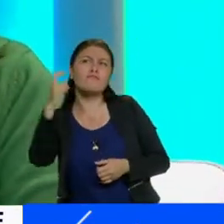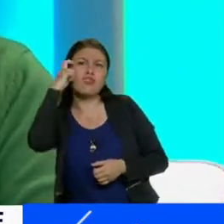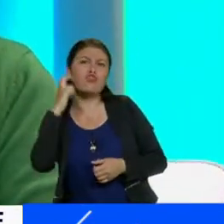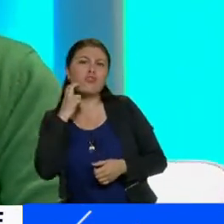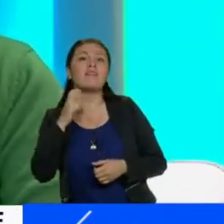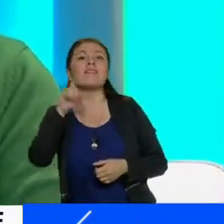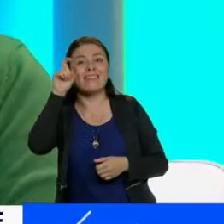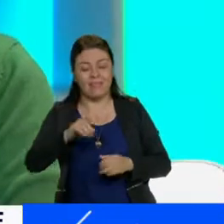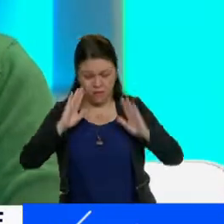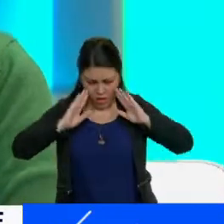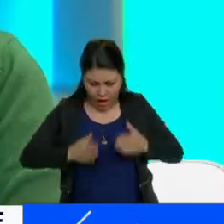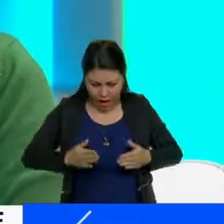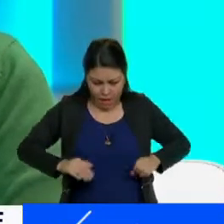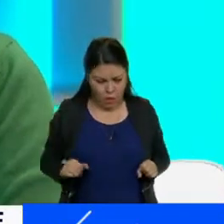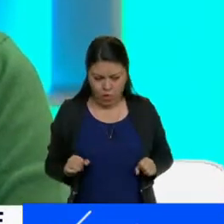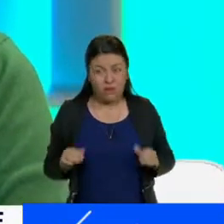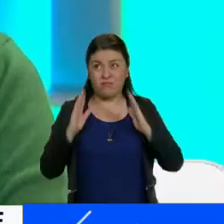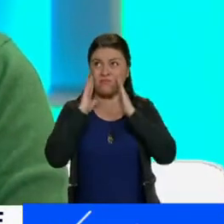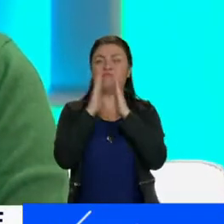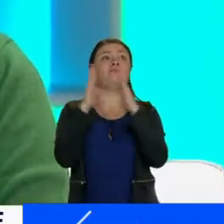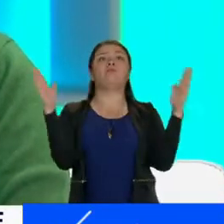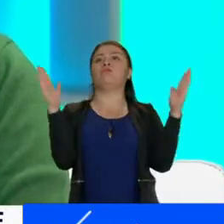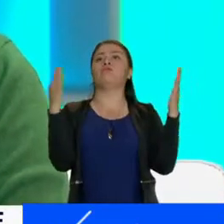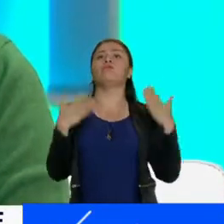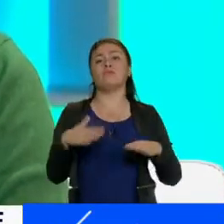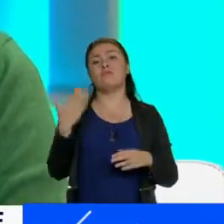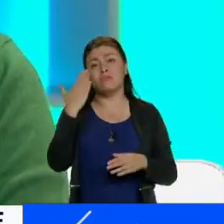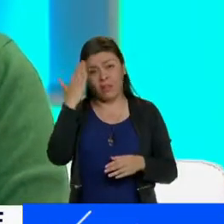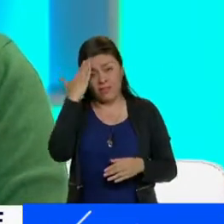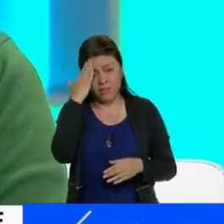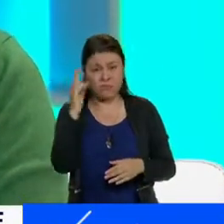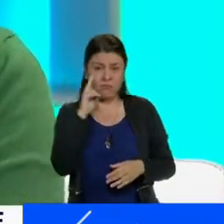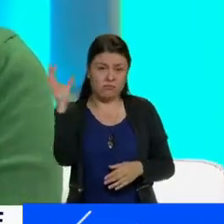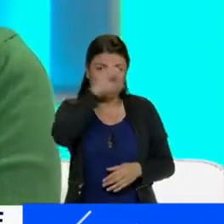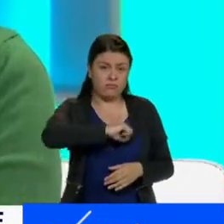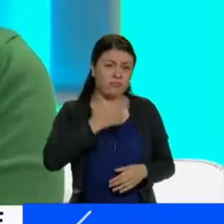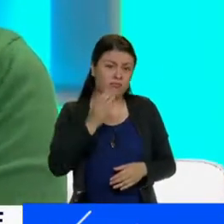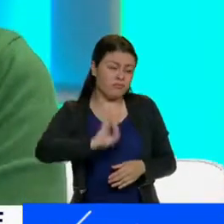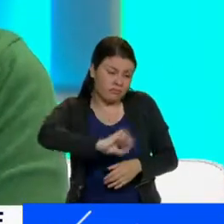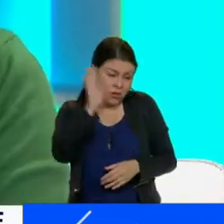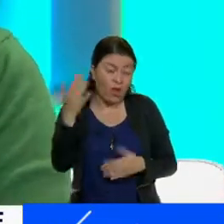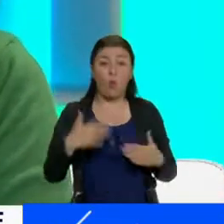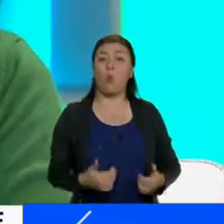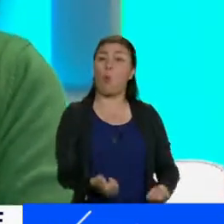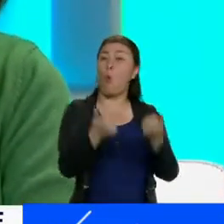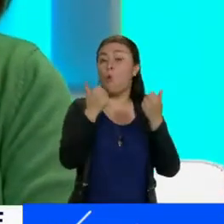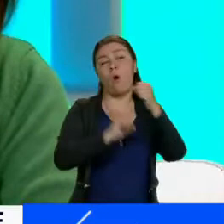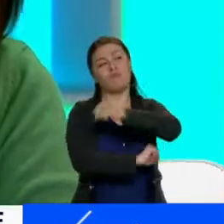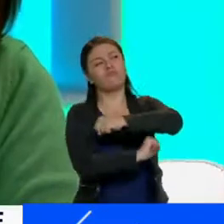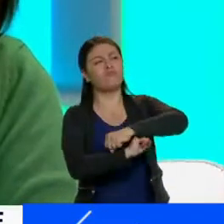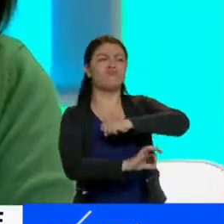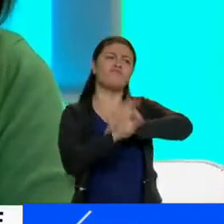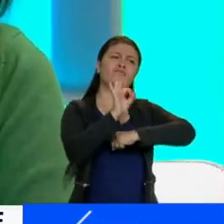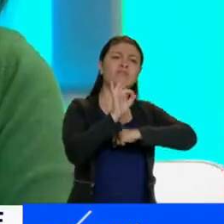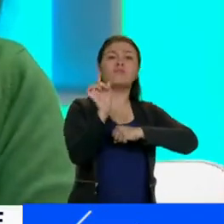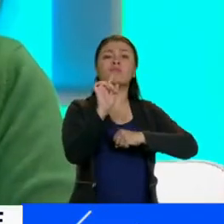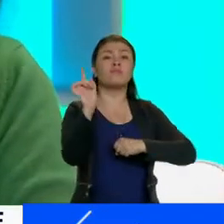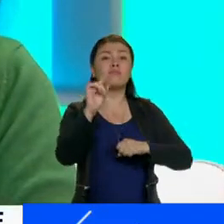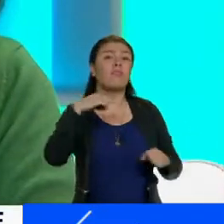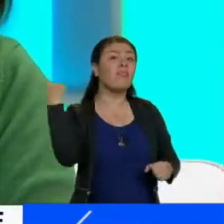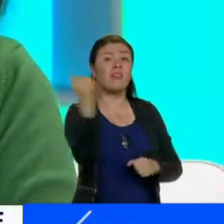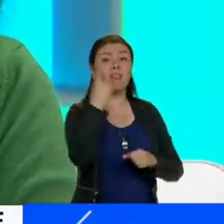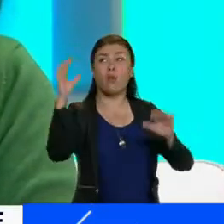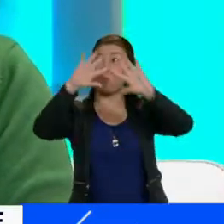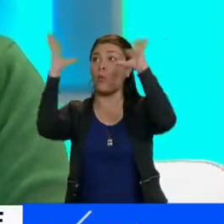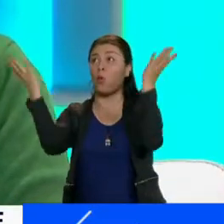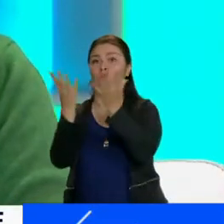Sin embargo, hay que reconocer pues que también hay debilidades en como le pasa a los temas ambientales en muchos países del mundo, no son, digamos,